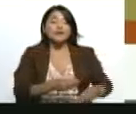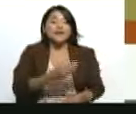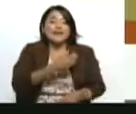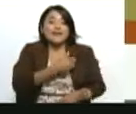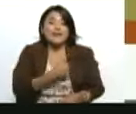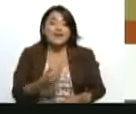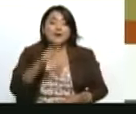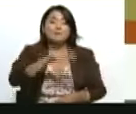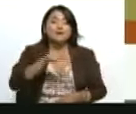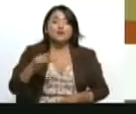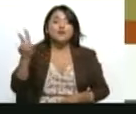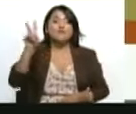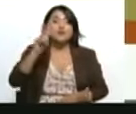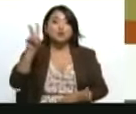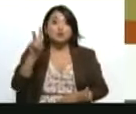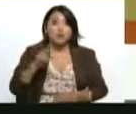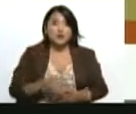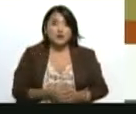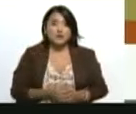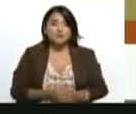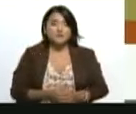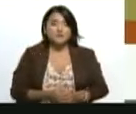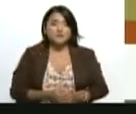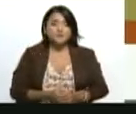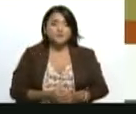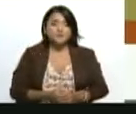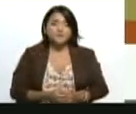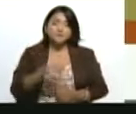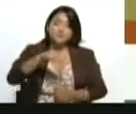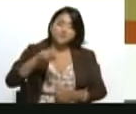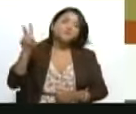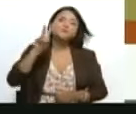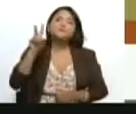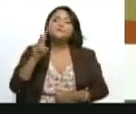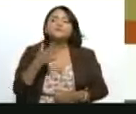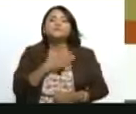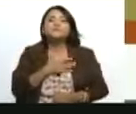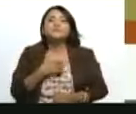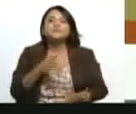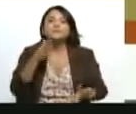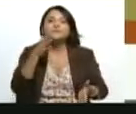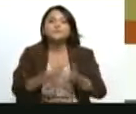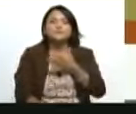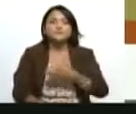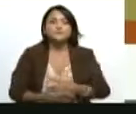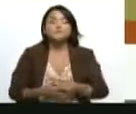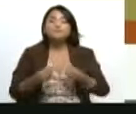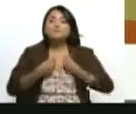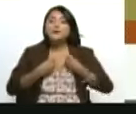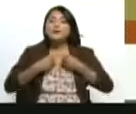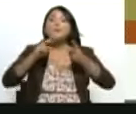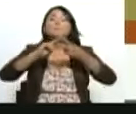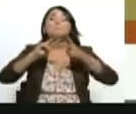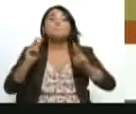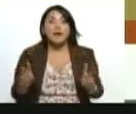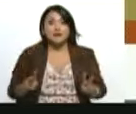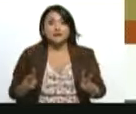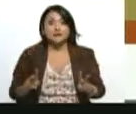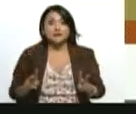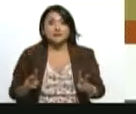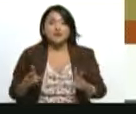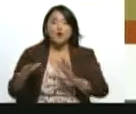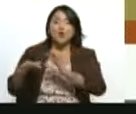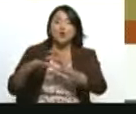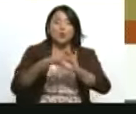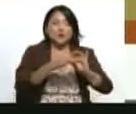pueblo. Y una de las cosas que nuestro pueblo quiere, bajo cualquier circunstancia, es vivir en paz y vivir unidos,